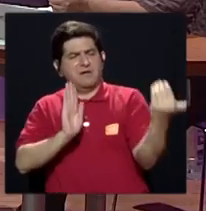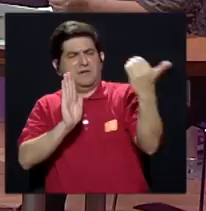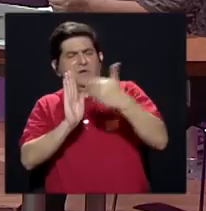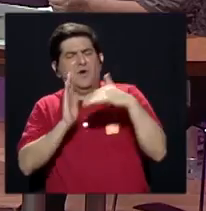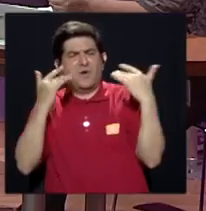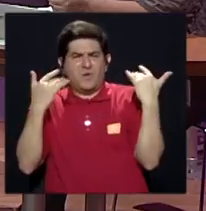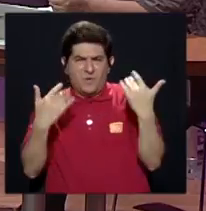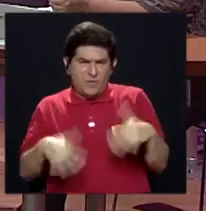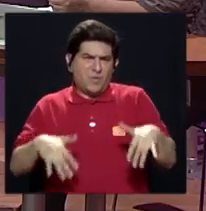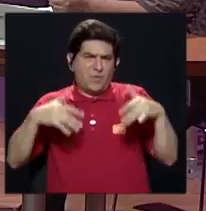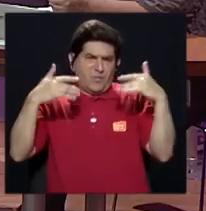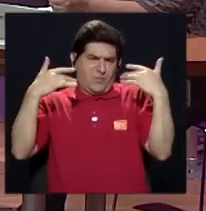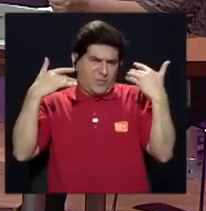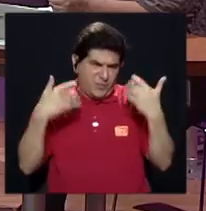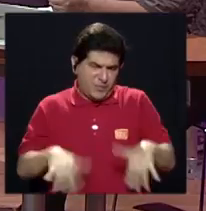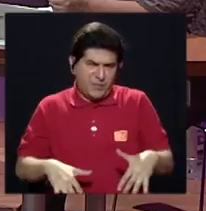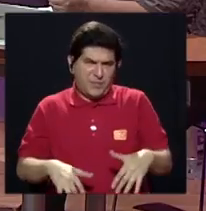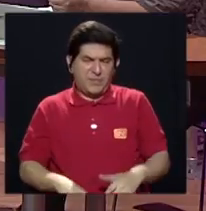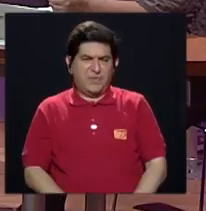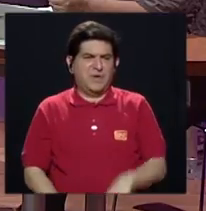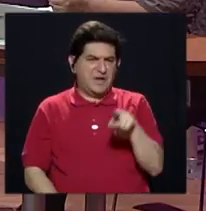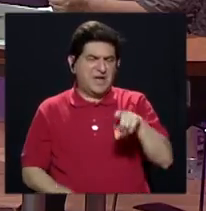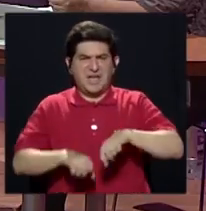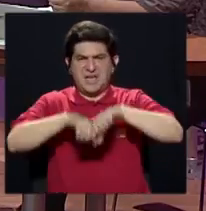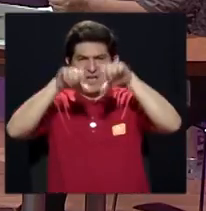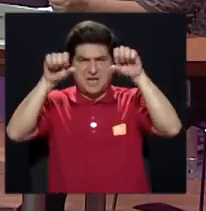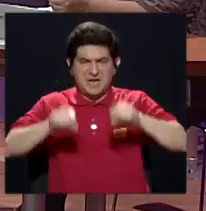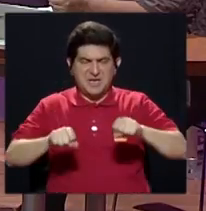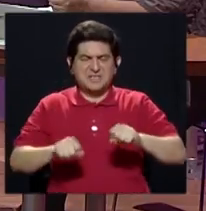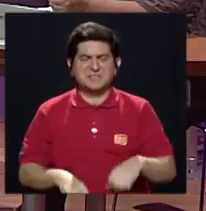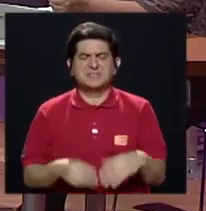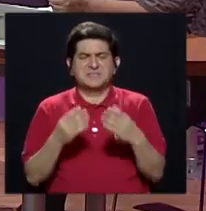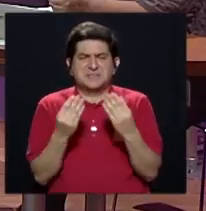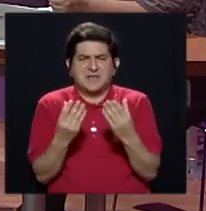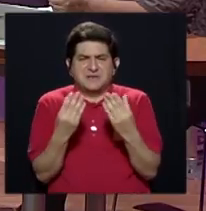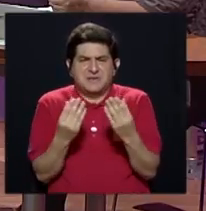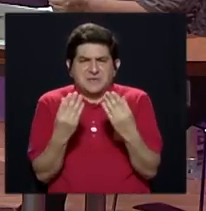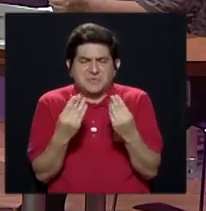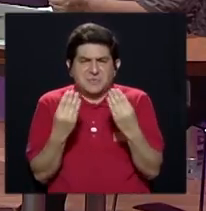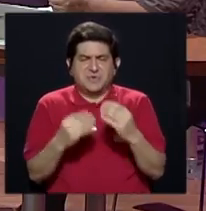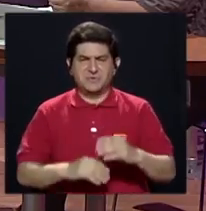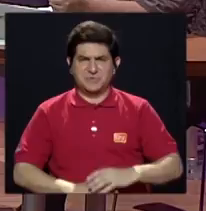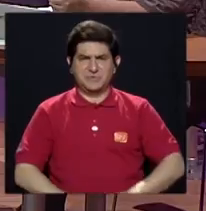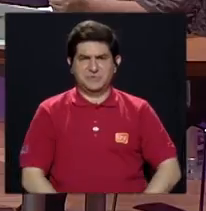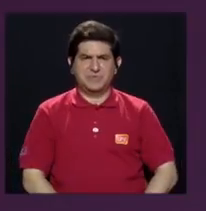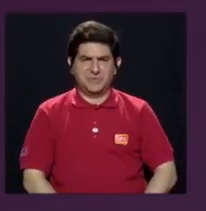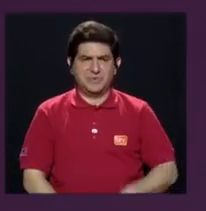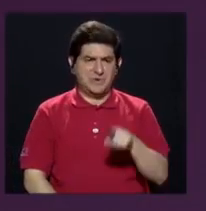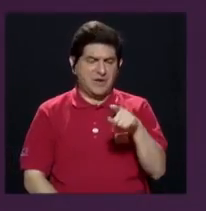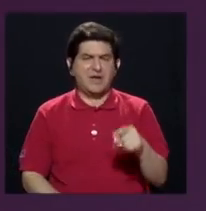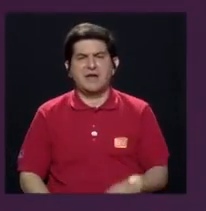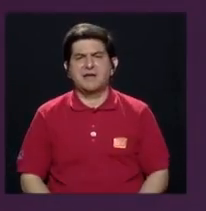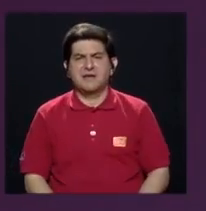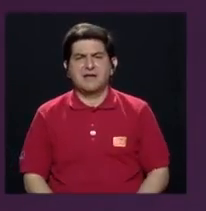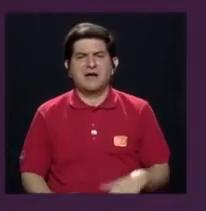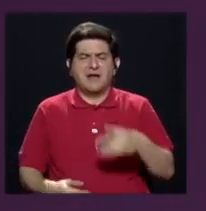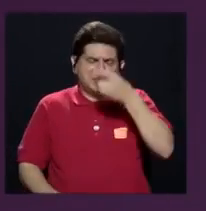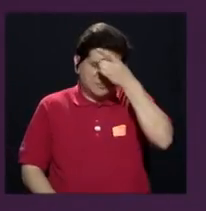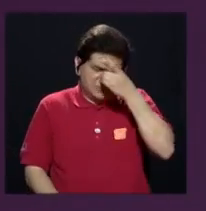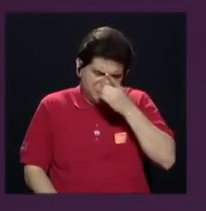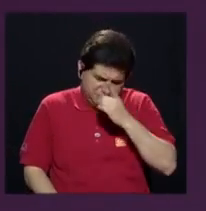mucho eh el el sistema nervioso que ellas verdad se han ya han caído en